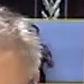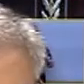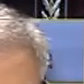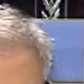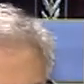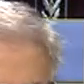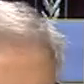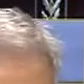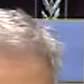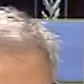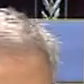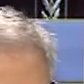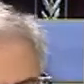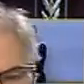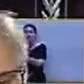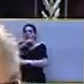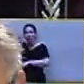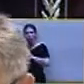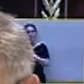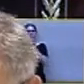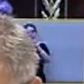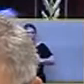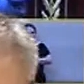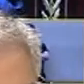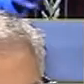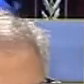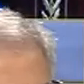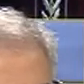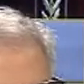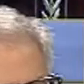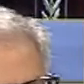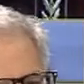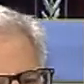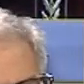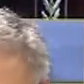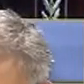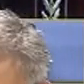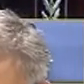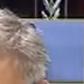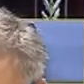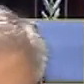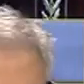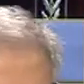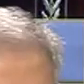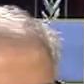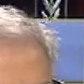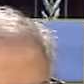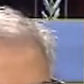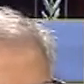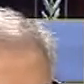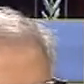sobre la corrupción desde luego pero también sobre estos problemas o país yo creo que siempre en democracia debatir